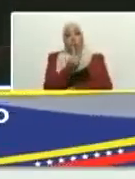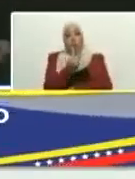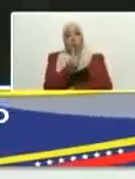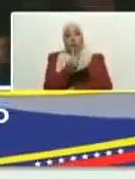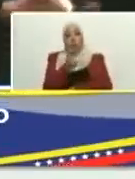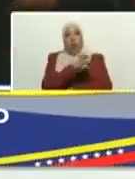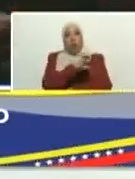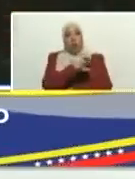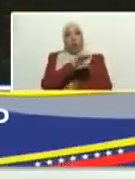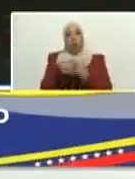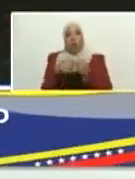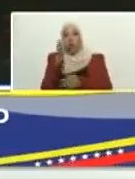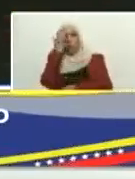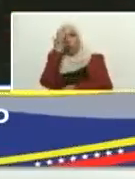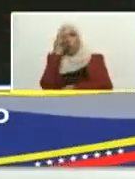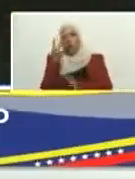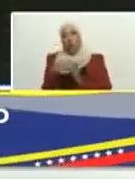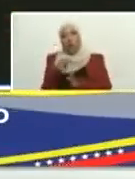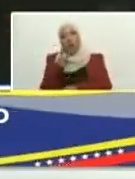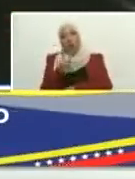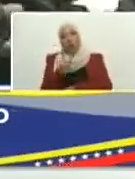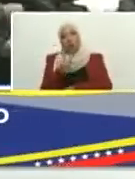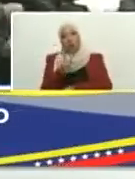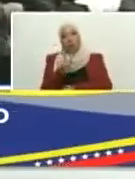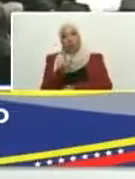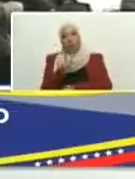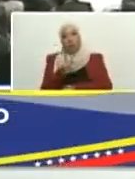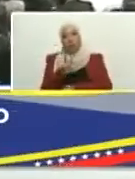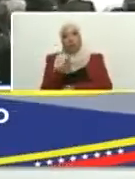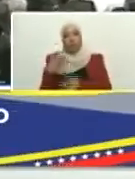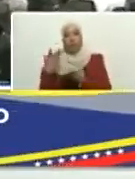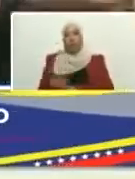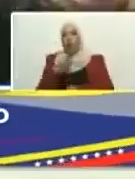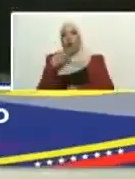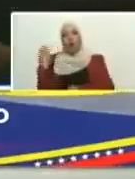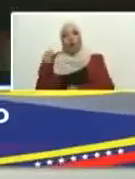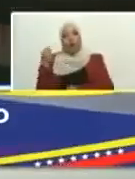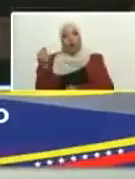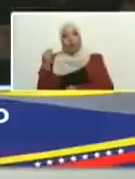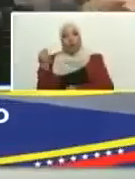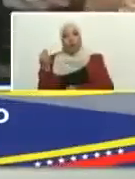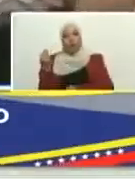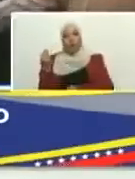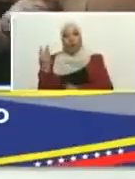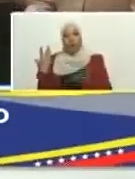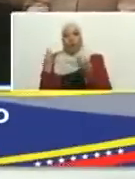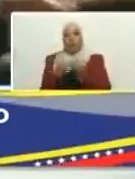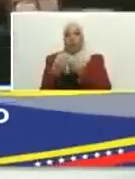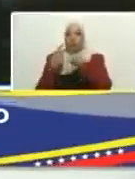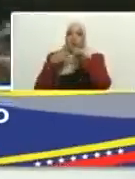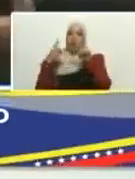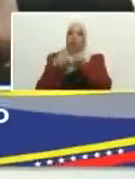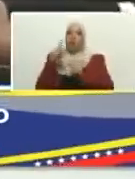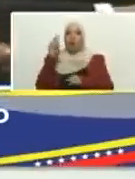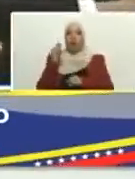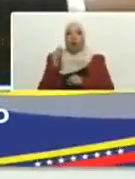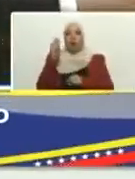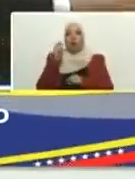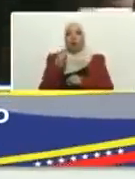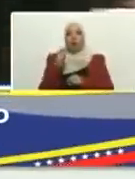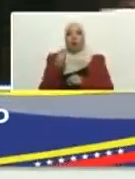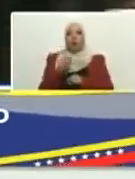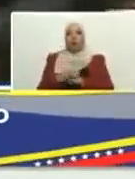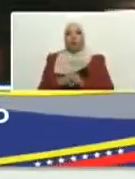enero, febrero, marzo 2003. Ahí íbamos jovencitos, mira, general, éramos diputados. Ahí está Silita,